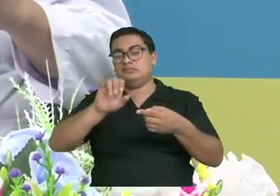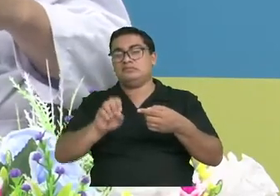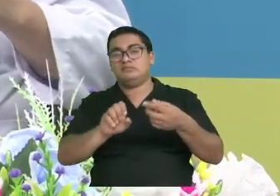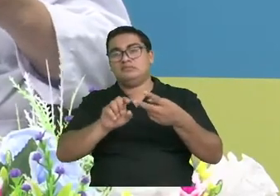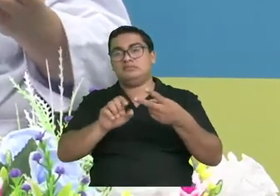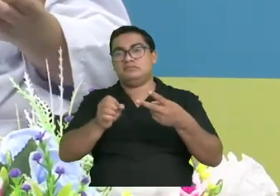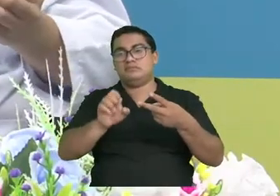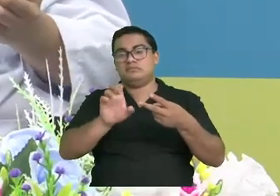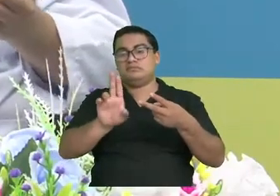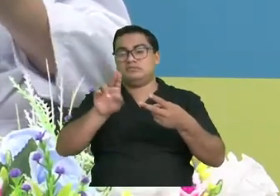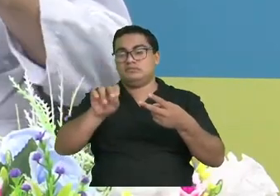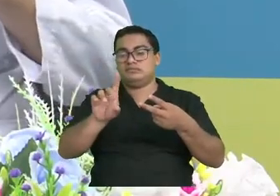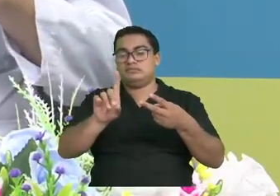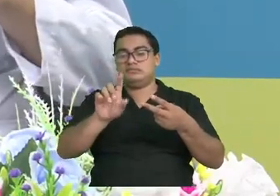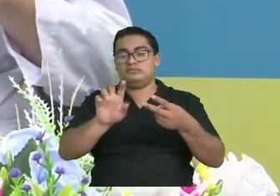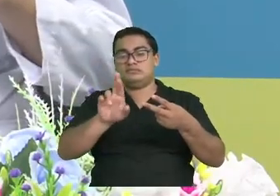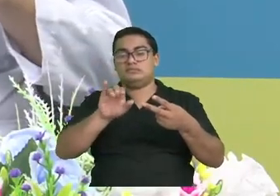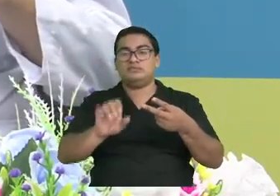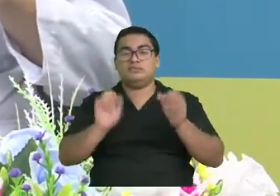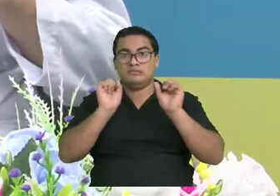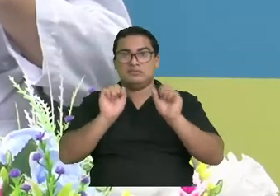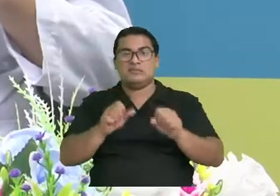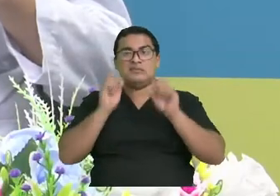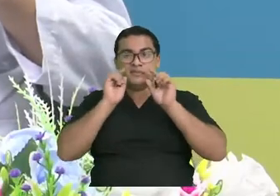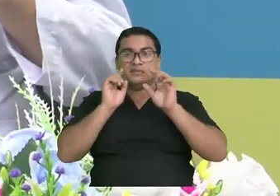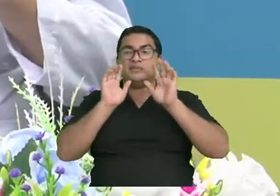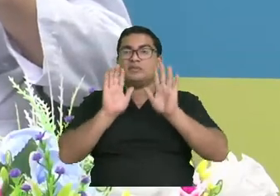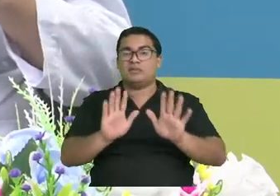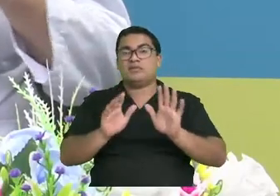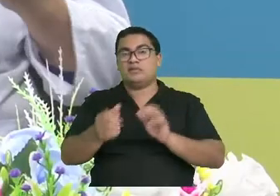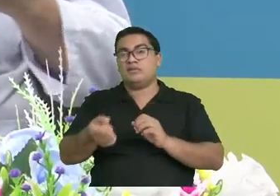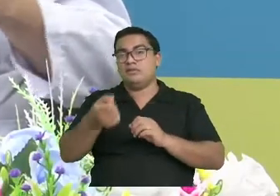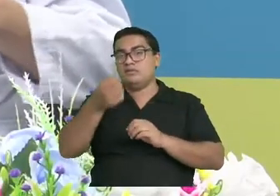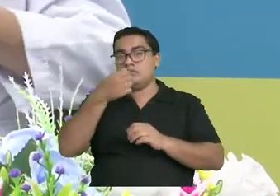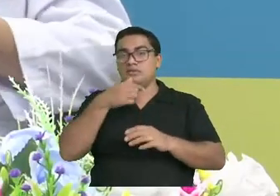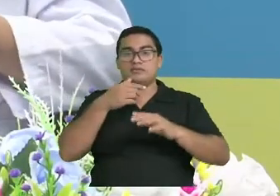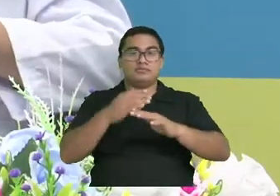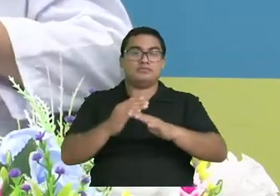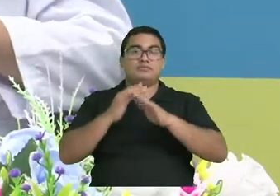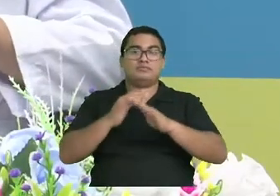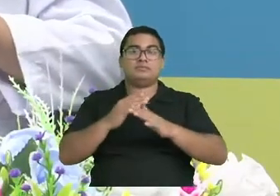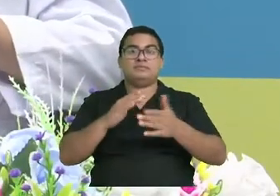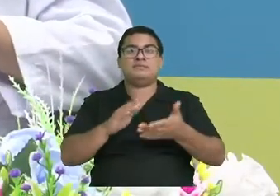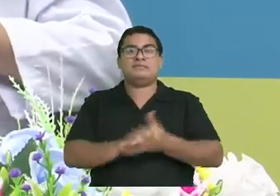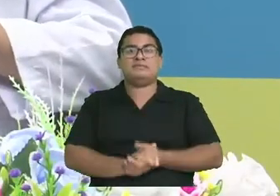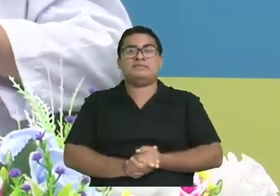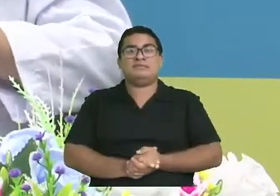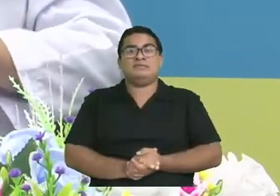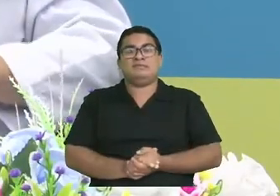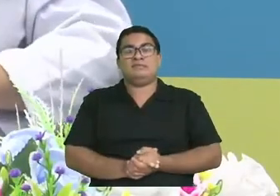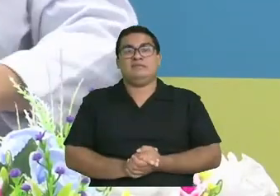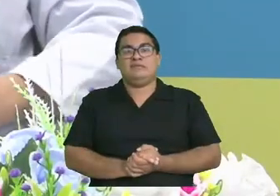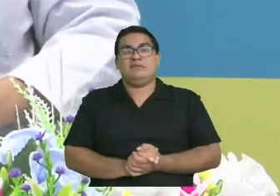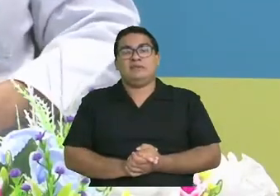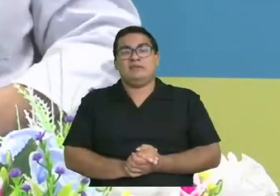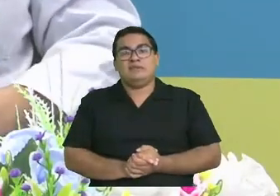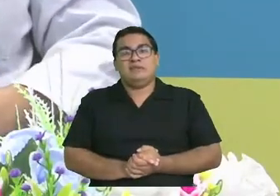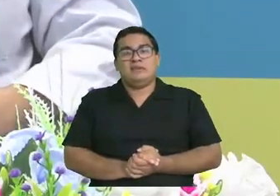de esa manera poder tratar la causa autoinmune que lo está desencadenando.